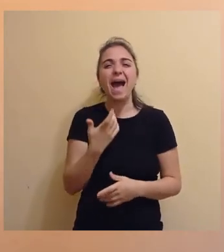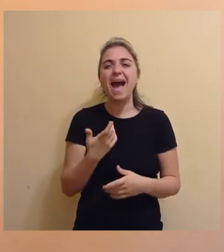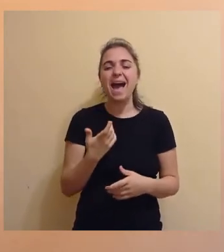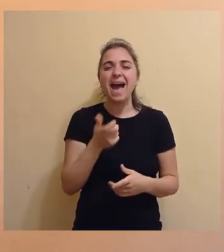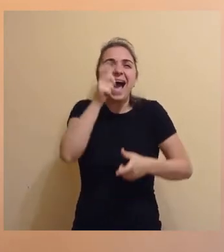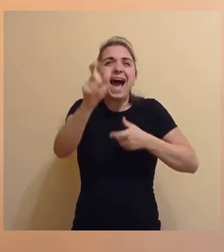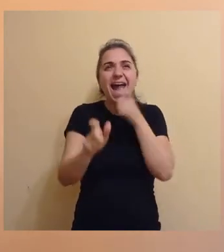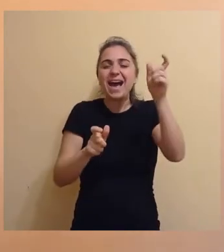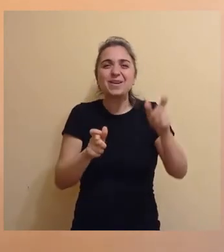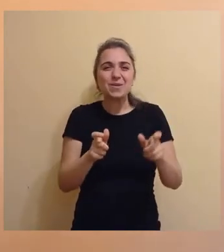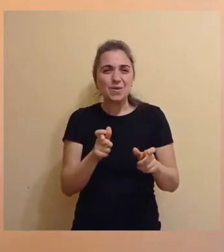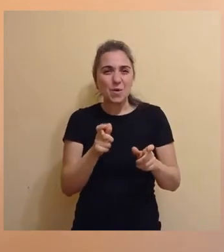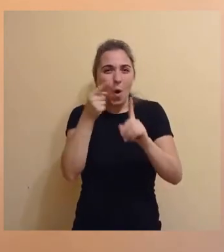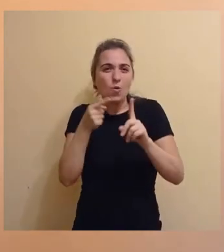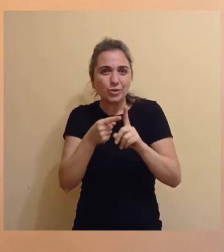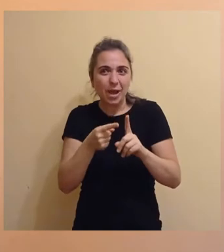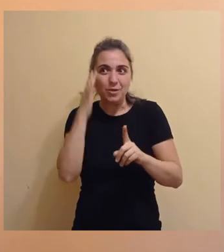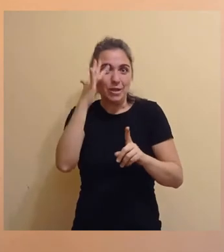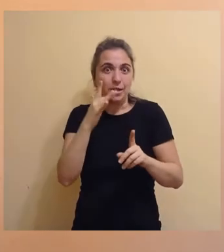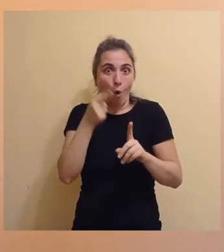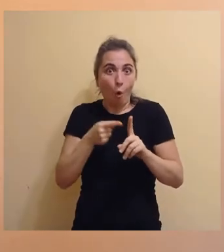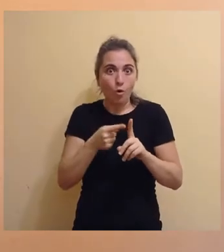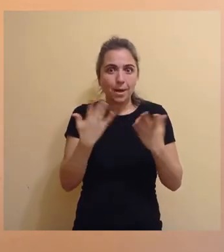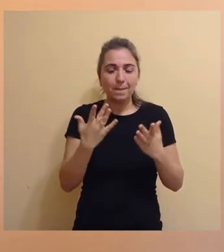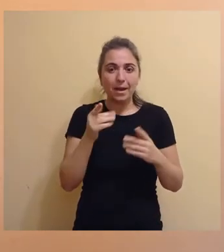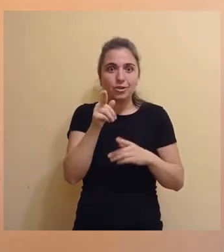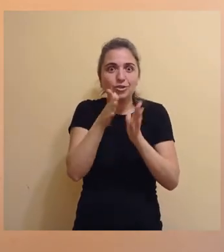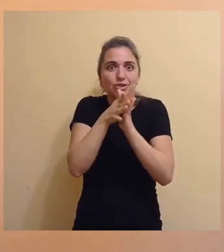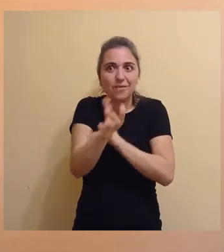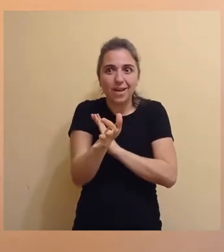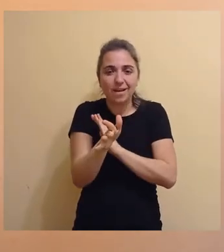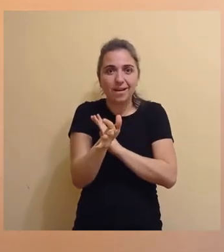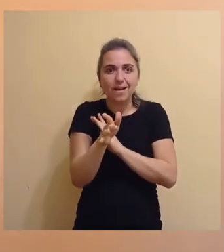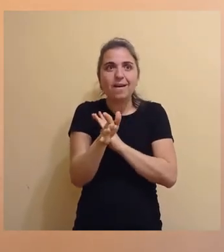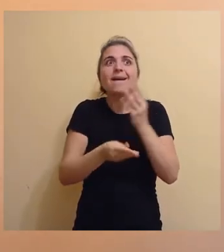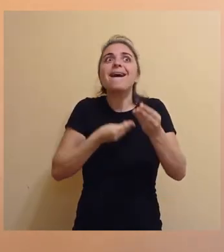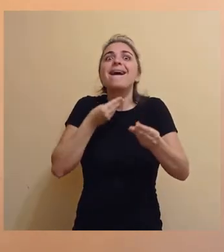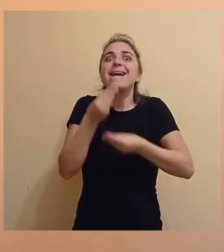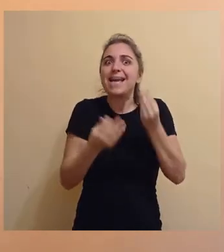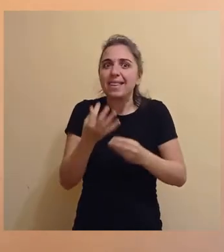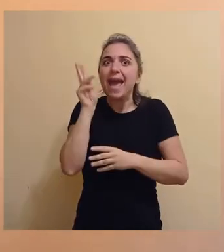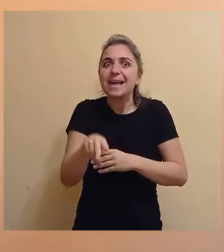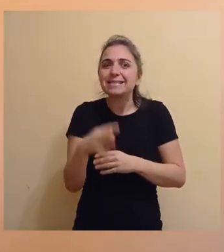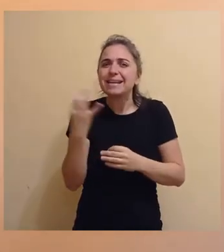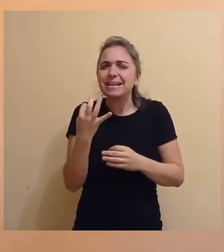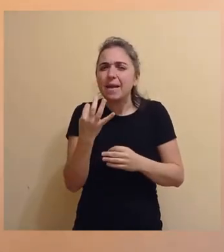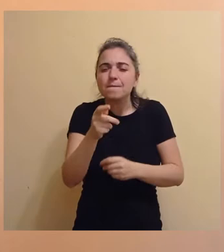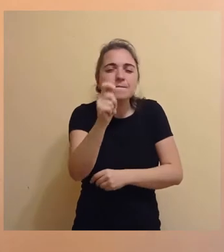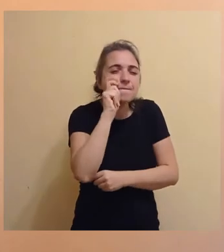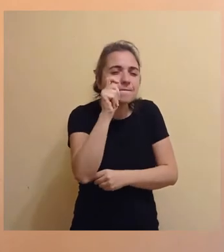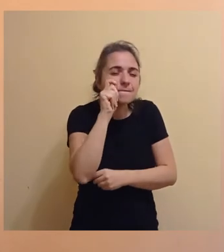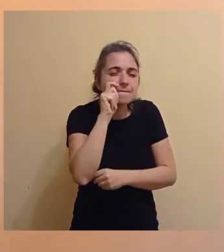de broma a veces y que las adolescencias lo utilizan de broma, ¿no? Pero sí es cierto que el stalking muchas veces lo que está haciendo y